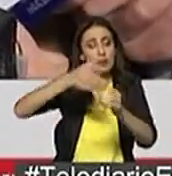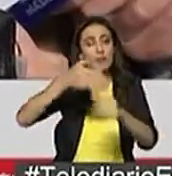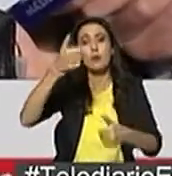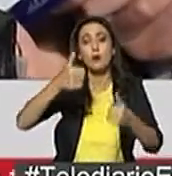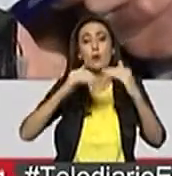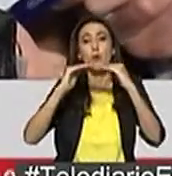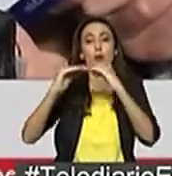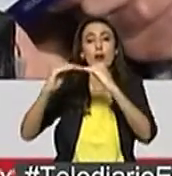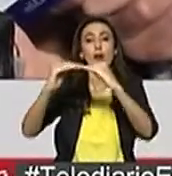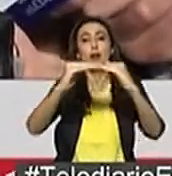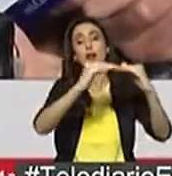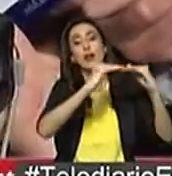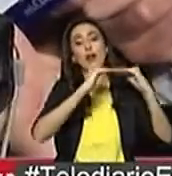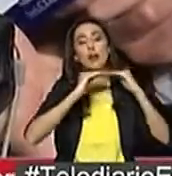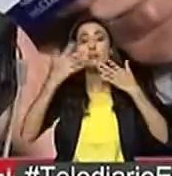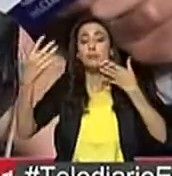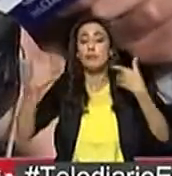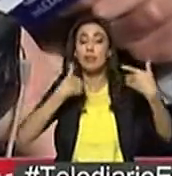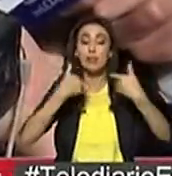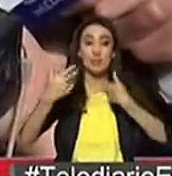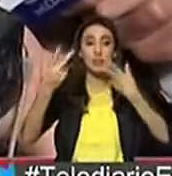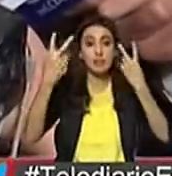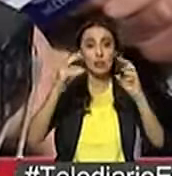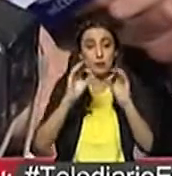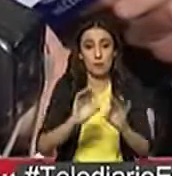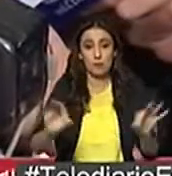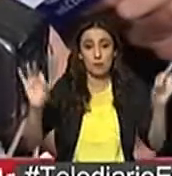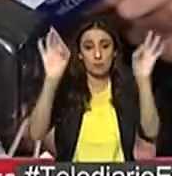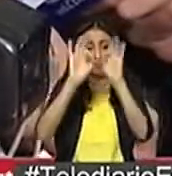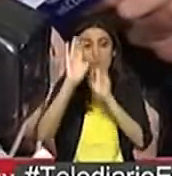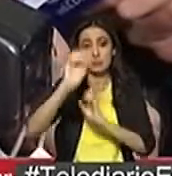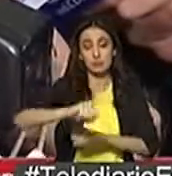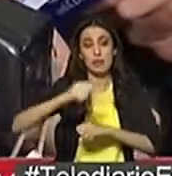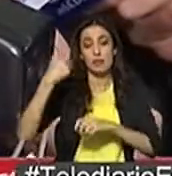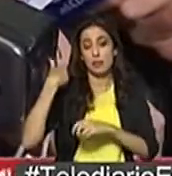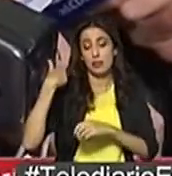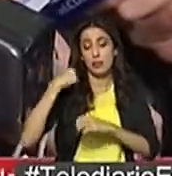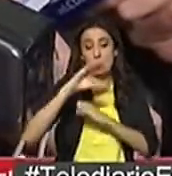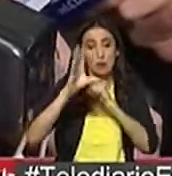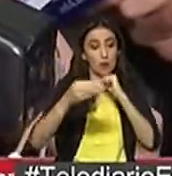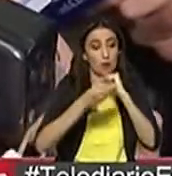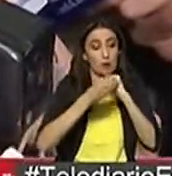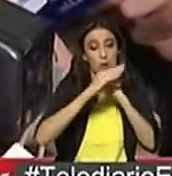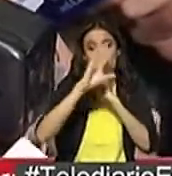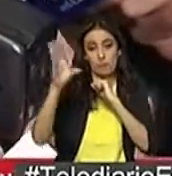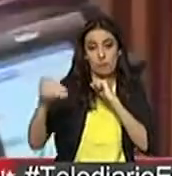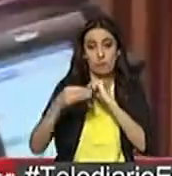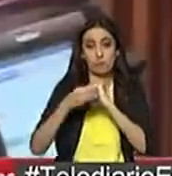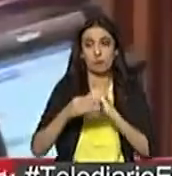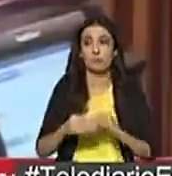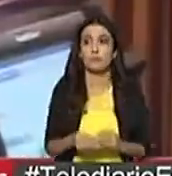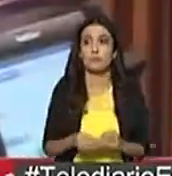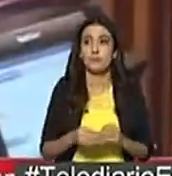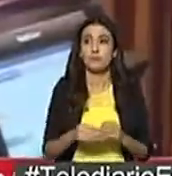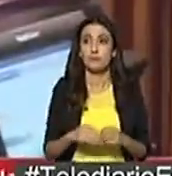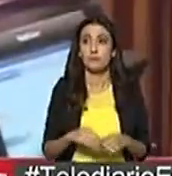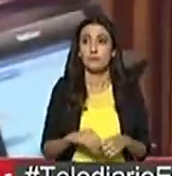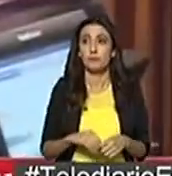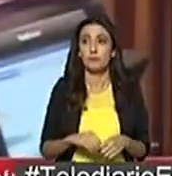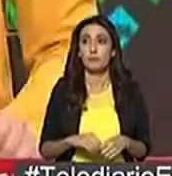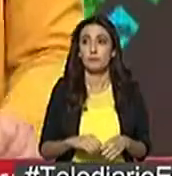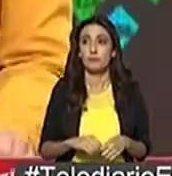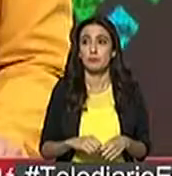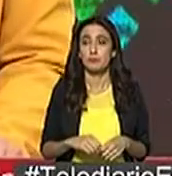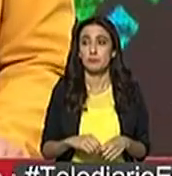mantener esta dinámica de que las personas que más tienen sean las que más puedan aportar en este momento de discusión. Eduardo Córdoba, Medios